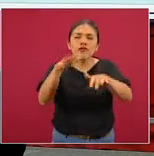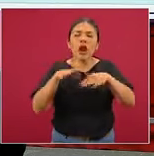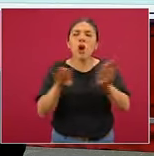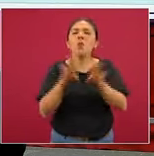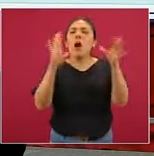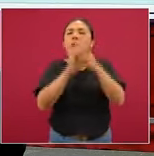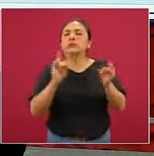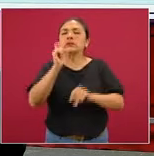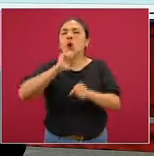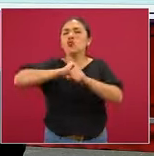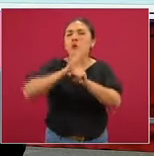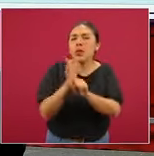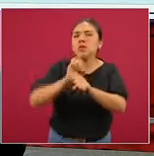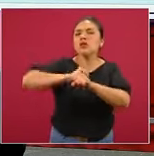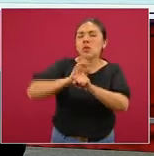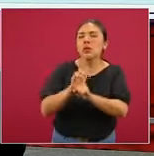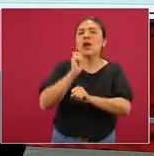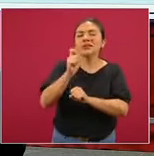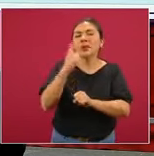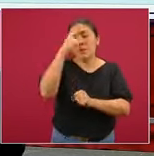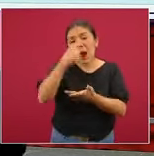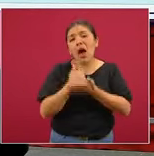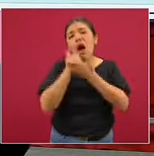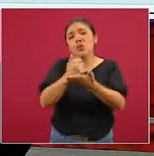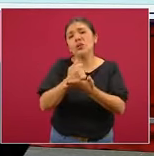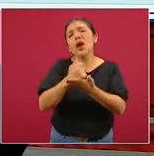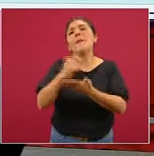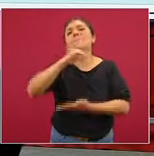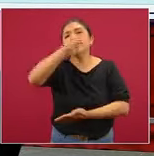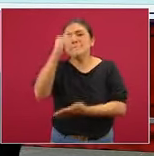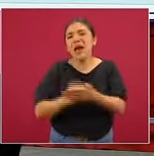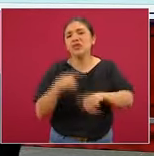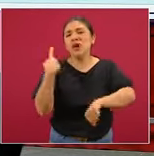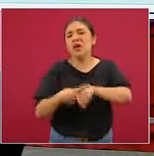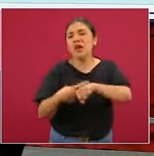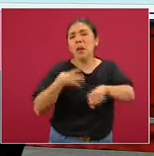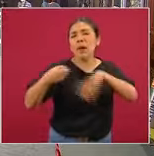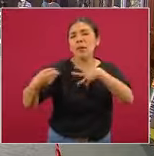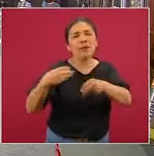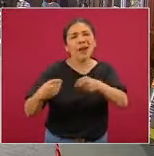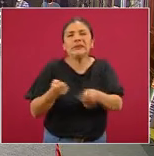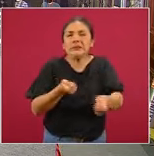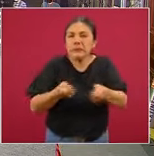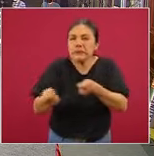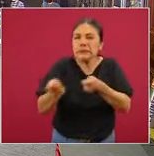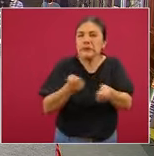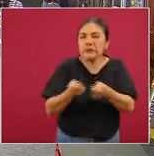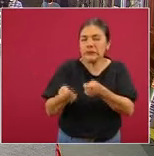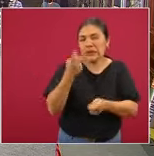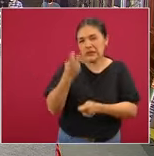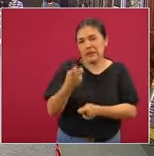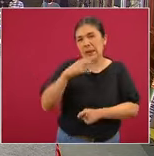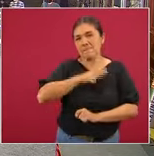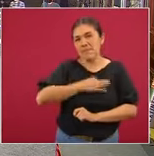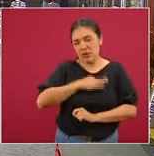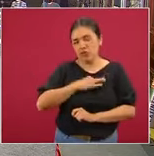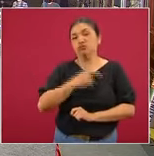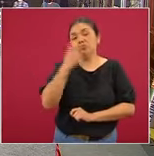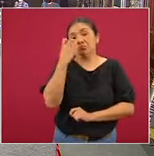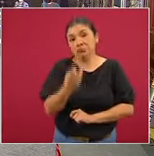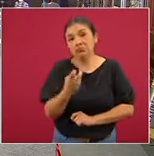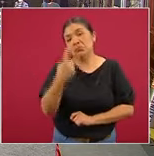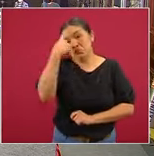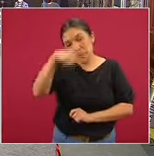a COVID, son precisamente las que contribuyen a al contagio del virus SARS-CoV-2 y por ende